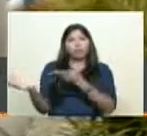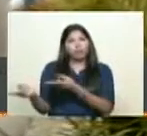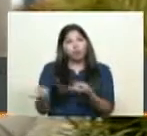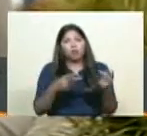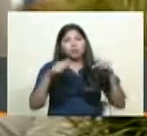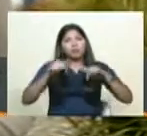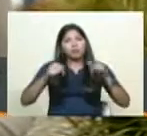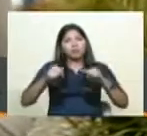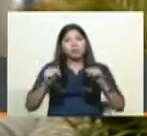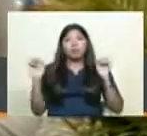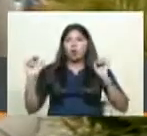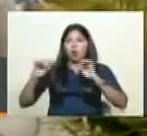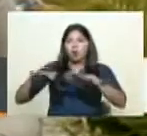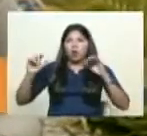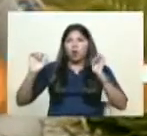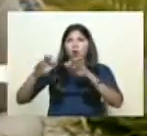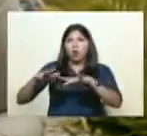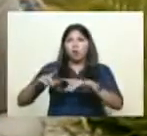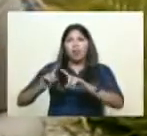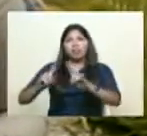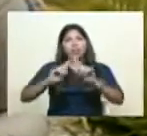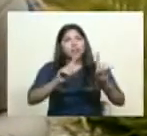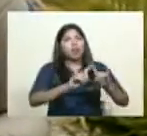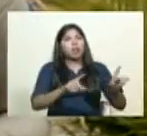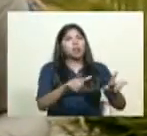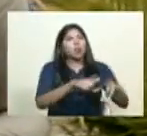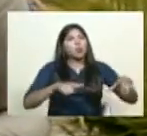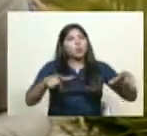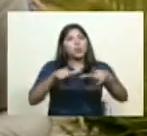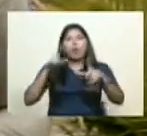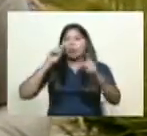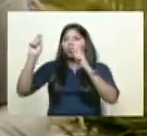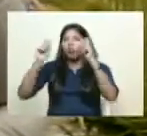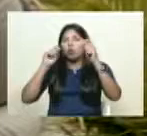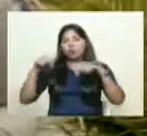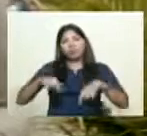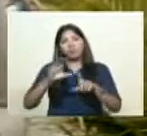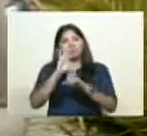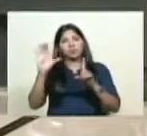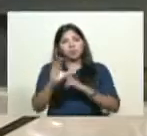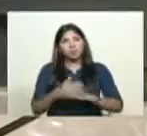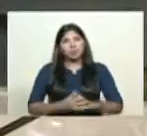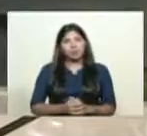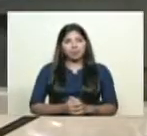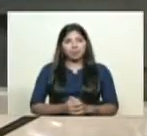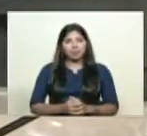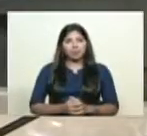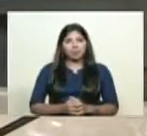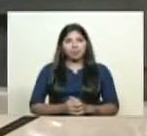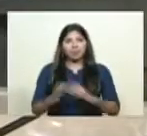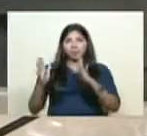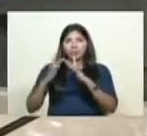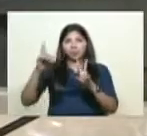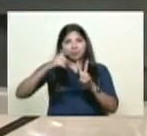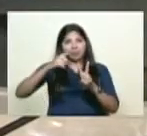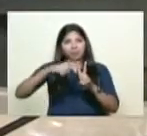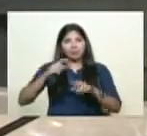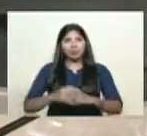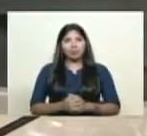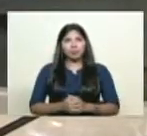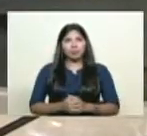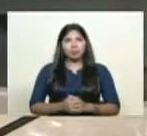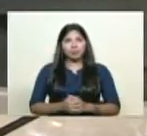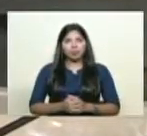pueblo venezolano a que acuda a los distintos sitios turísticos de nuestro país. La información, y con ella retornamos el pase al Estudio Venezolana de Televisión.